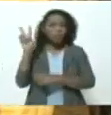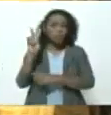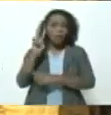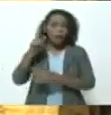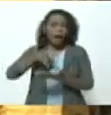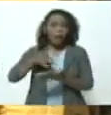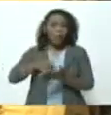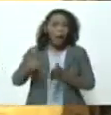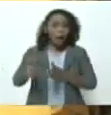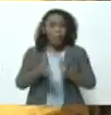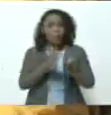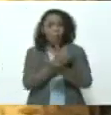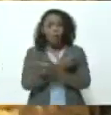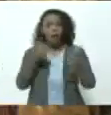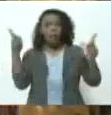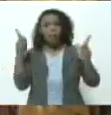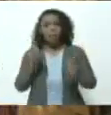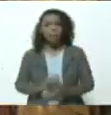Carabobo Caminos de Libertad?